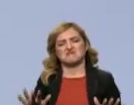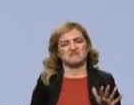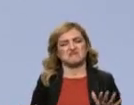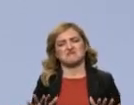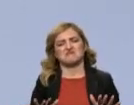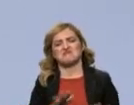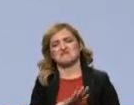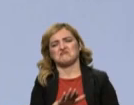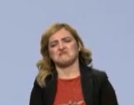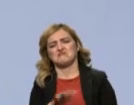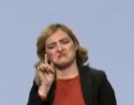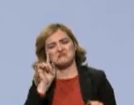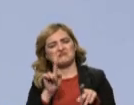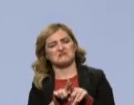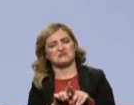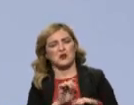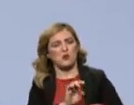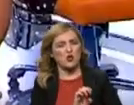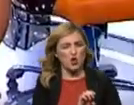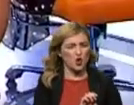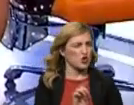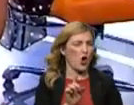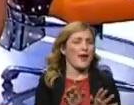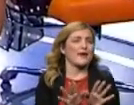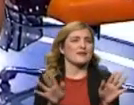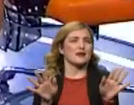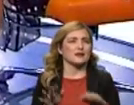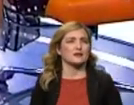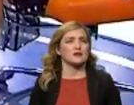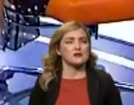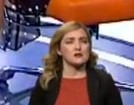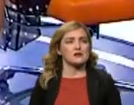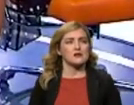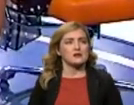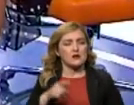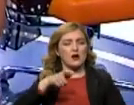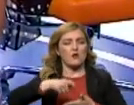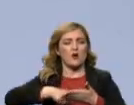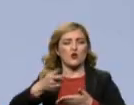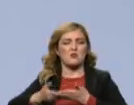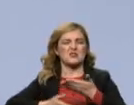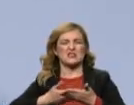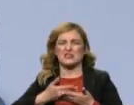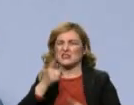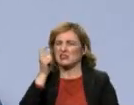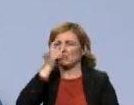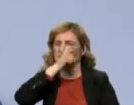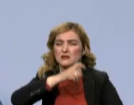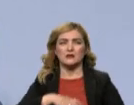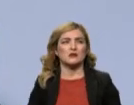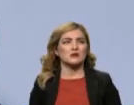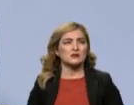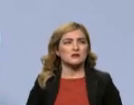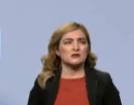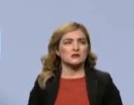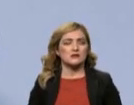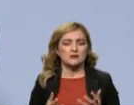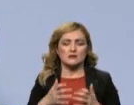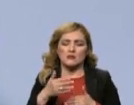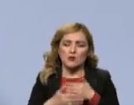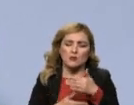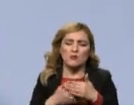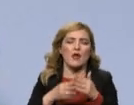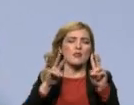con respecto, no con respecto al Ecuador, sino en general a suscribir acuerdos comerciales, ¿no? Pero sí creemos que se puede avanzar en temas